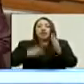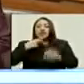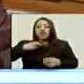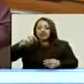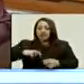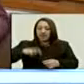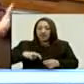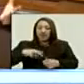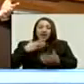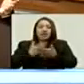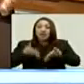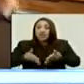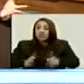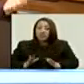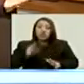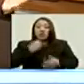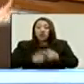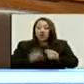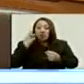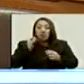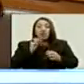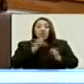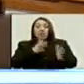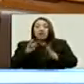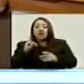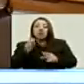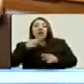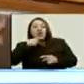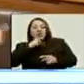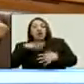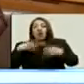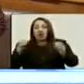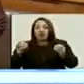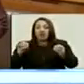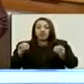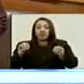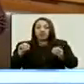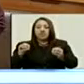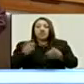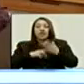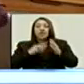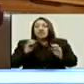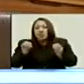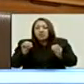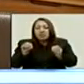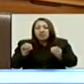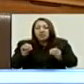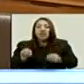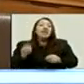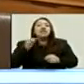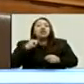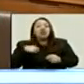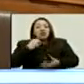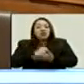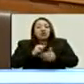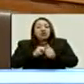necesaria ante el nacimiento de un hijo por parte de una mujer adolescente. Si nosotros